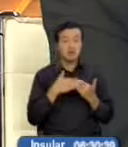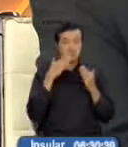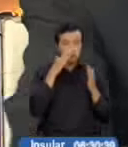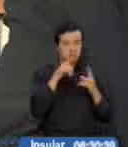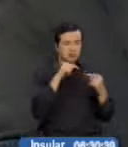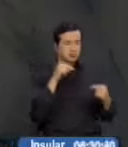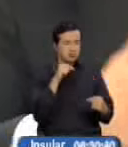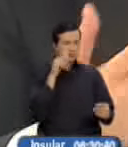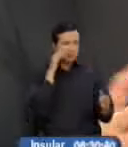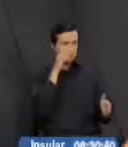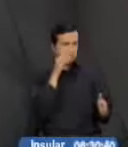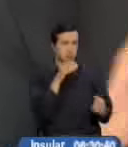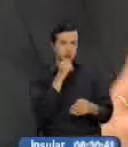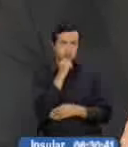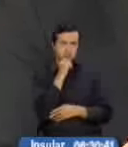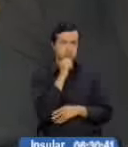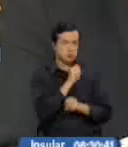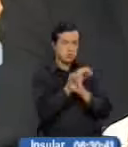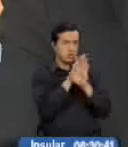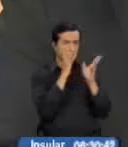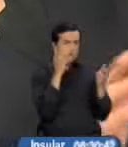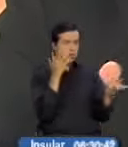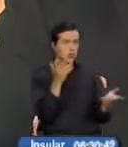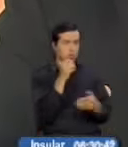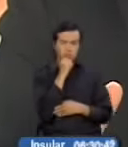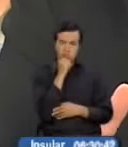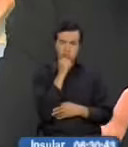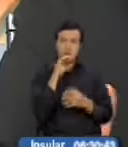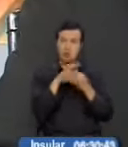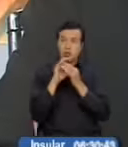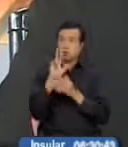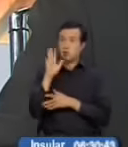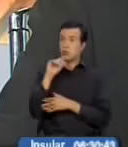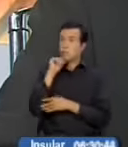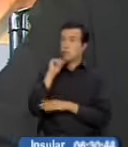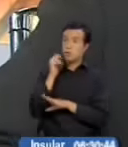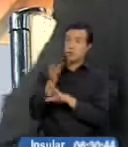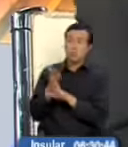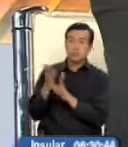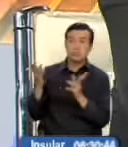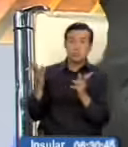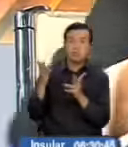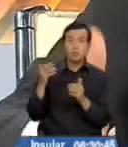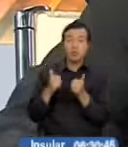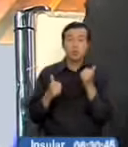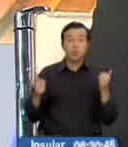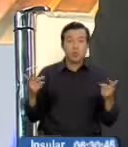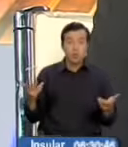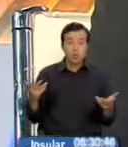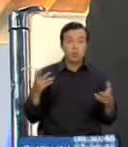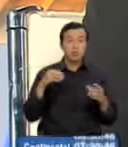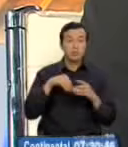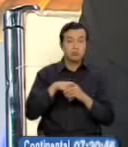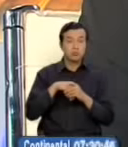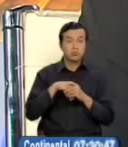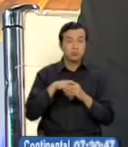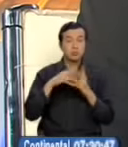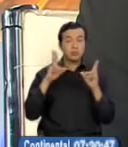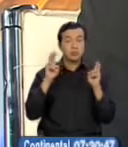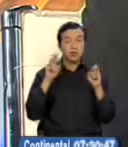oposición, pero al no tener claro todavía cuáles son las posiciones del oficialismo, habría que ver cómo juega dentro de este tablero de